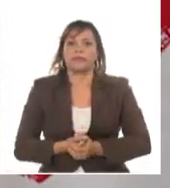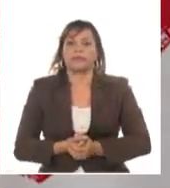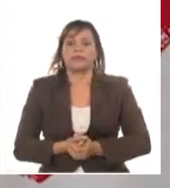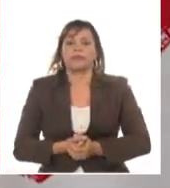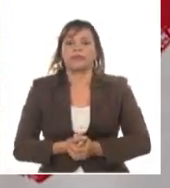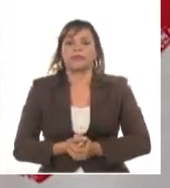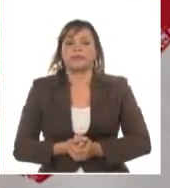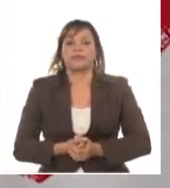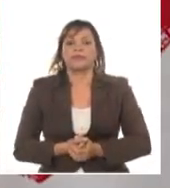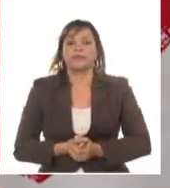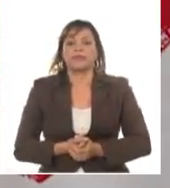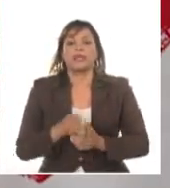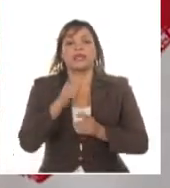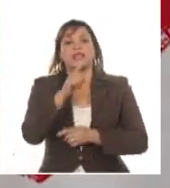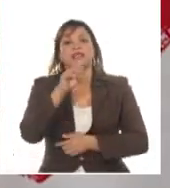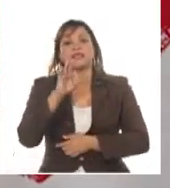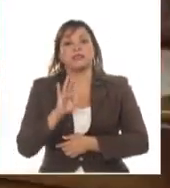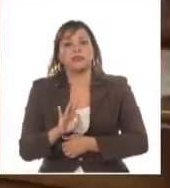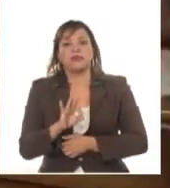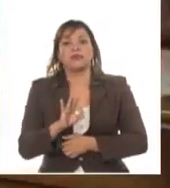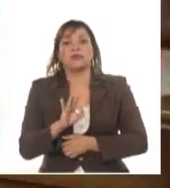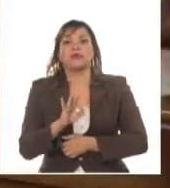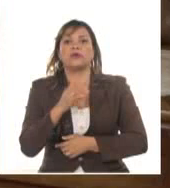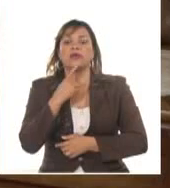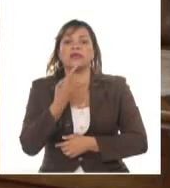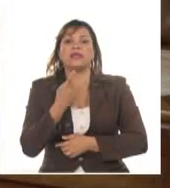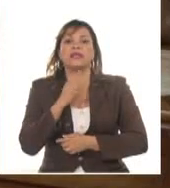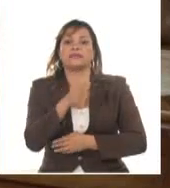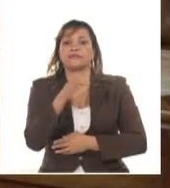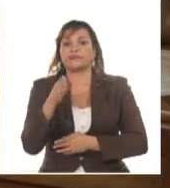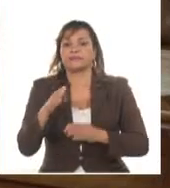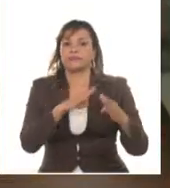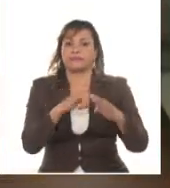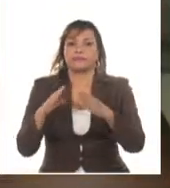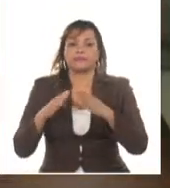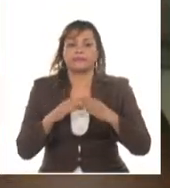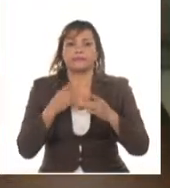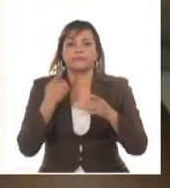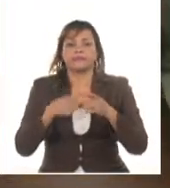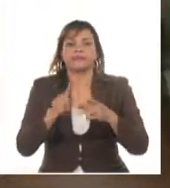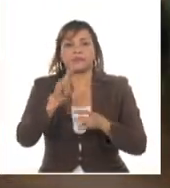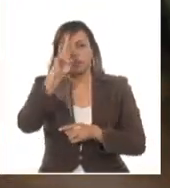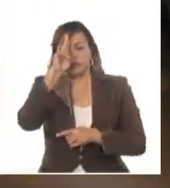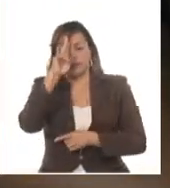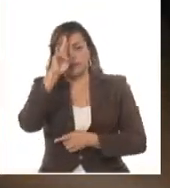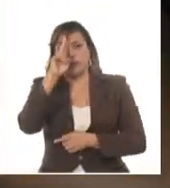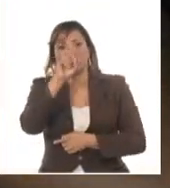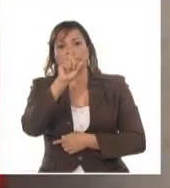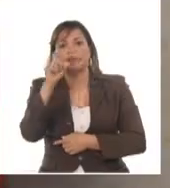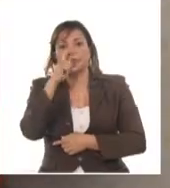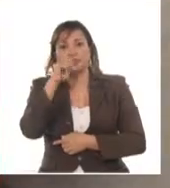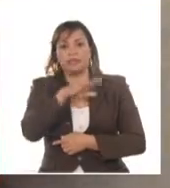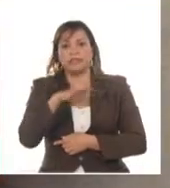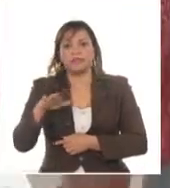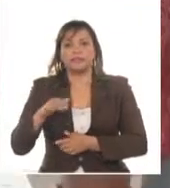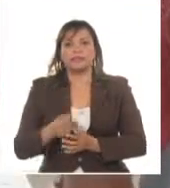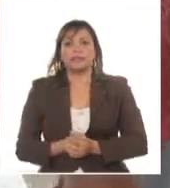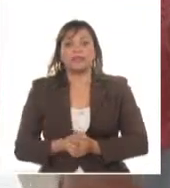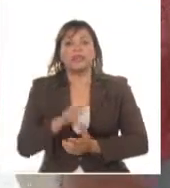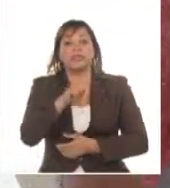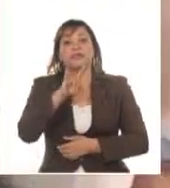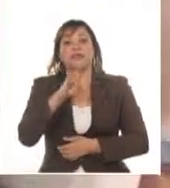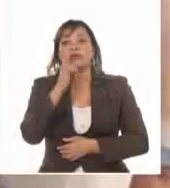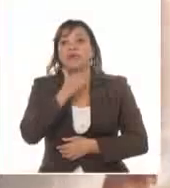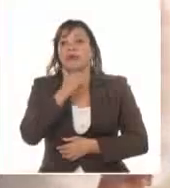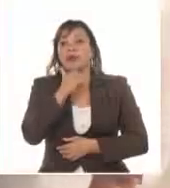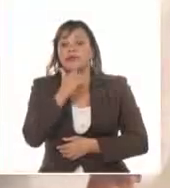El 18 vamos a estar en las comunidades. La Feria El Trompo reserva para el día 19 de abril un encuentro con la historia para evocar junto